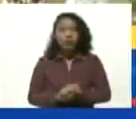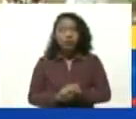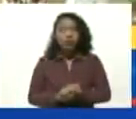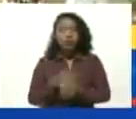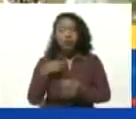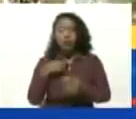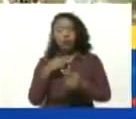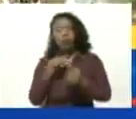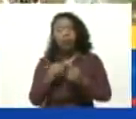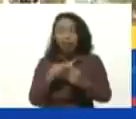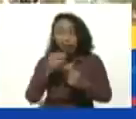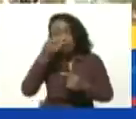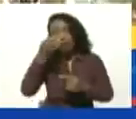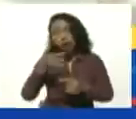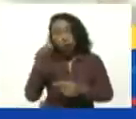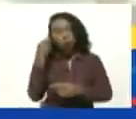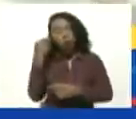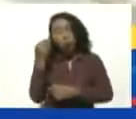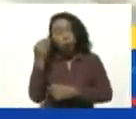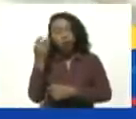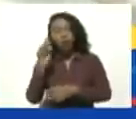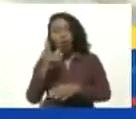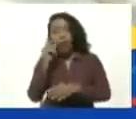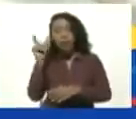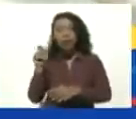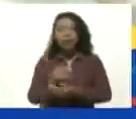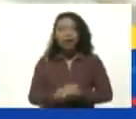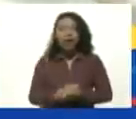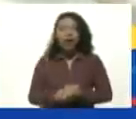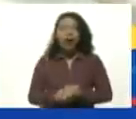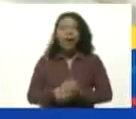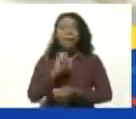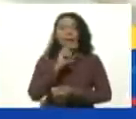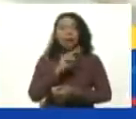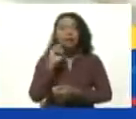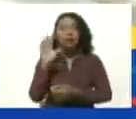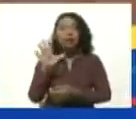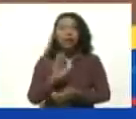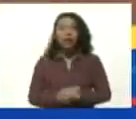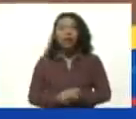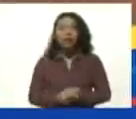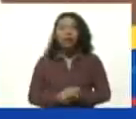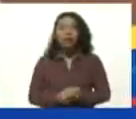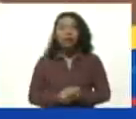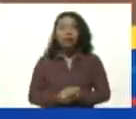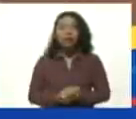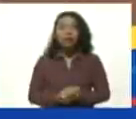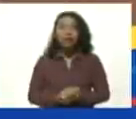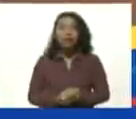pegado por hablar con la cava. El 25, o sea, el 25,